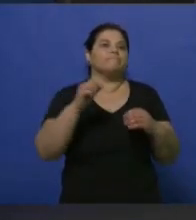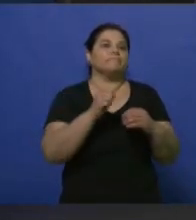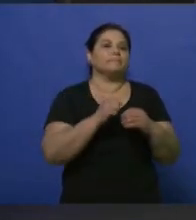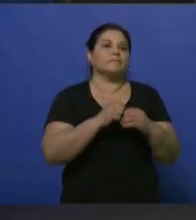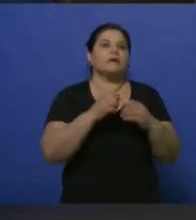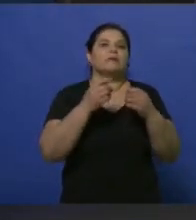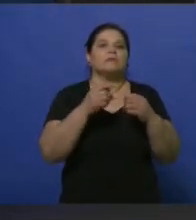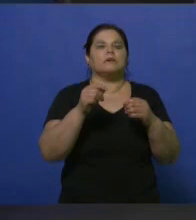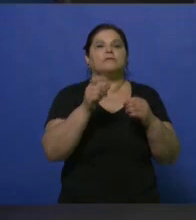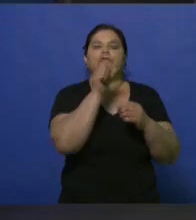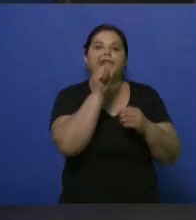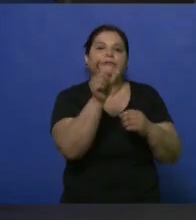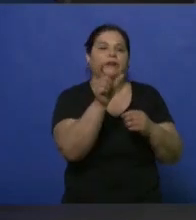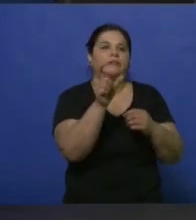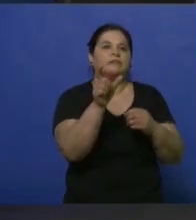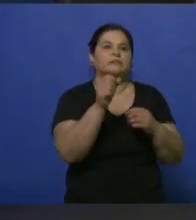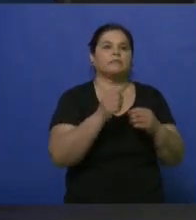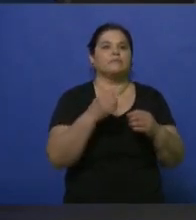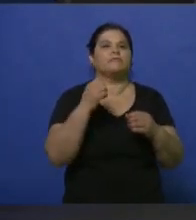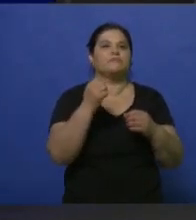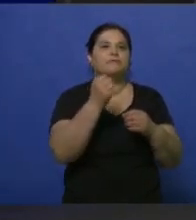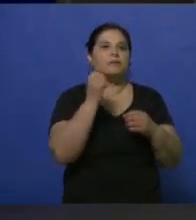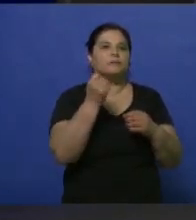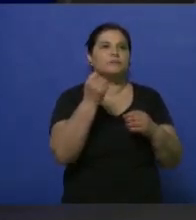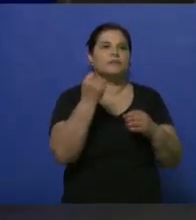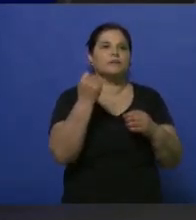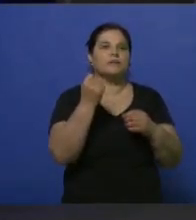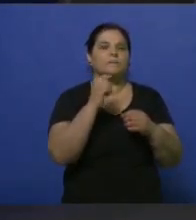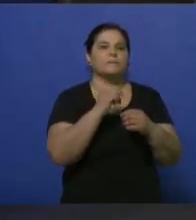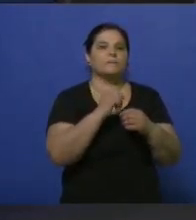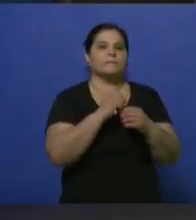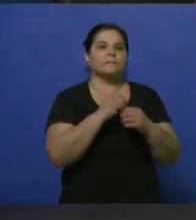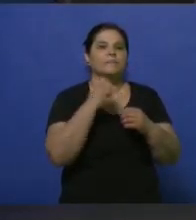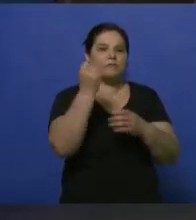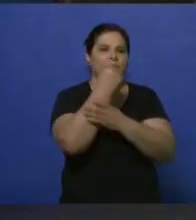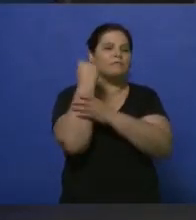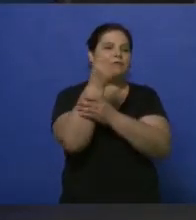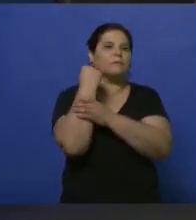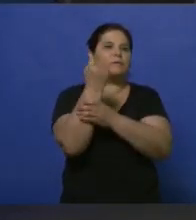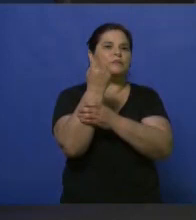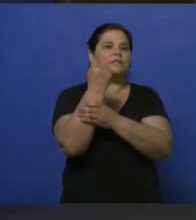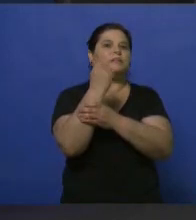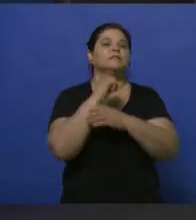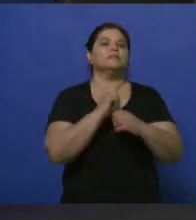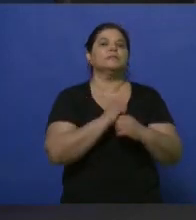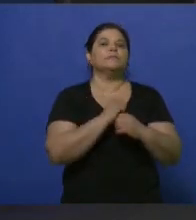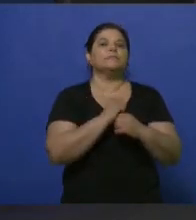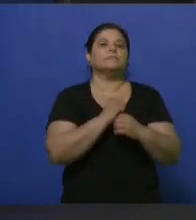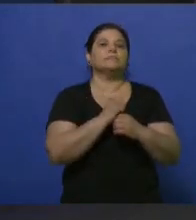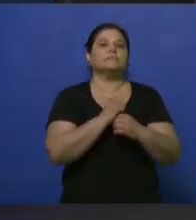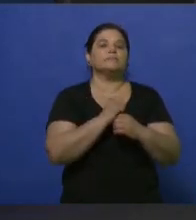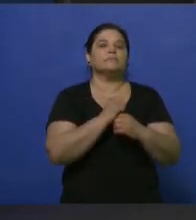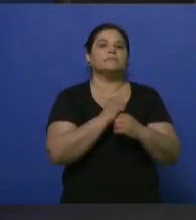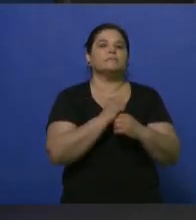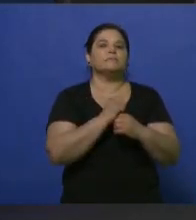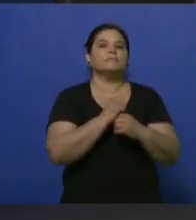Siempre hay una frase muy famosa que yo rescato, a lo mejor la he dicho ahora alguna vez, ¿no? Era de un tal economista norteamericano, se llamaba Galbraith, que decía, si en una